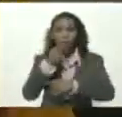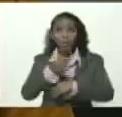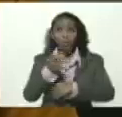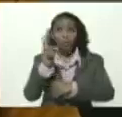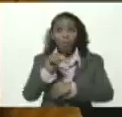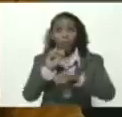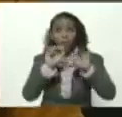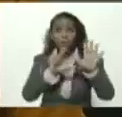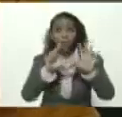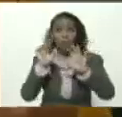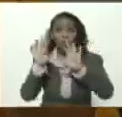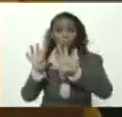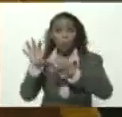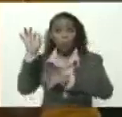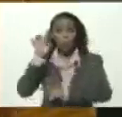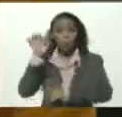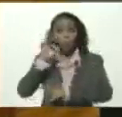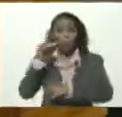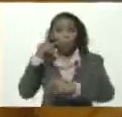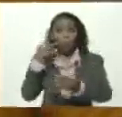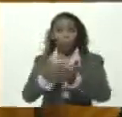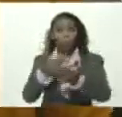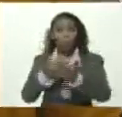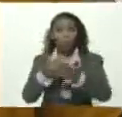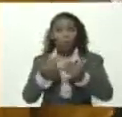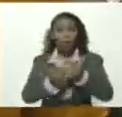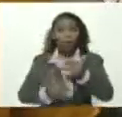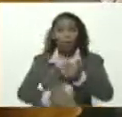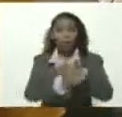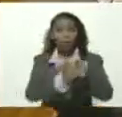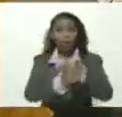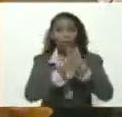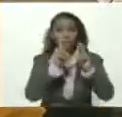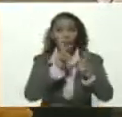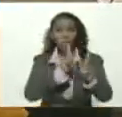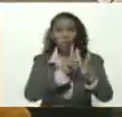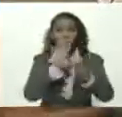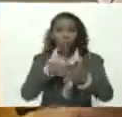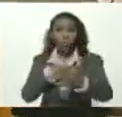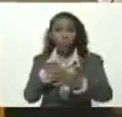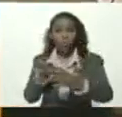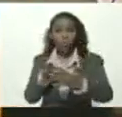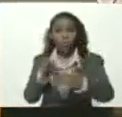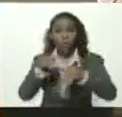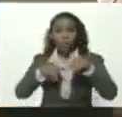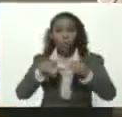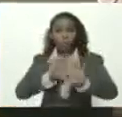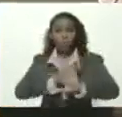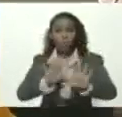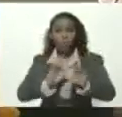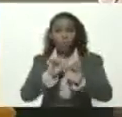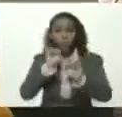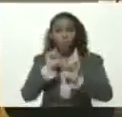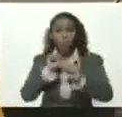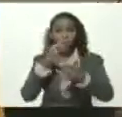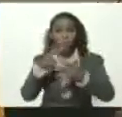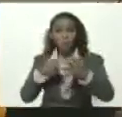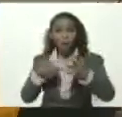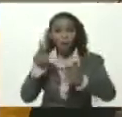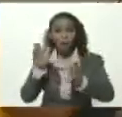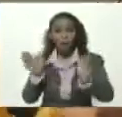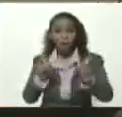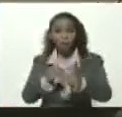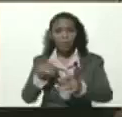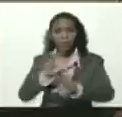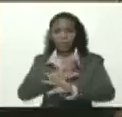más de 89% presenta de avance el cronograma electoral. Destacó que ya todas las máquinas y el cotillón electoral se encuentran en los